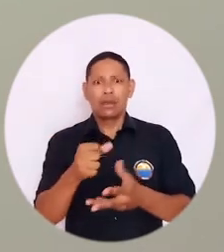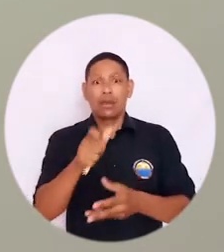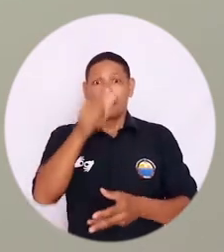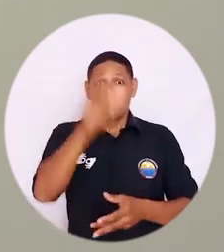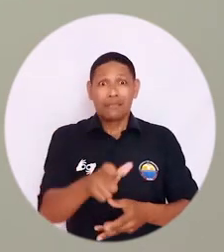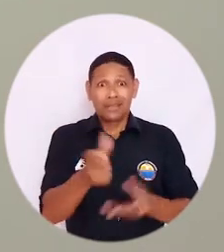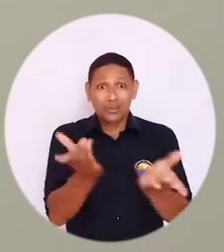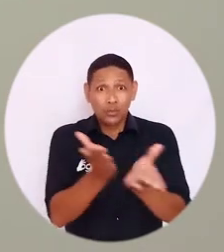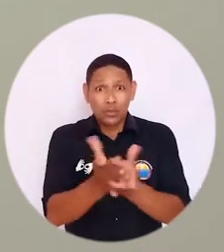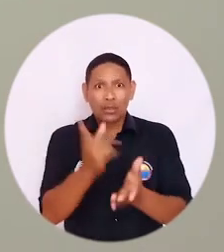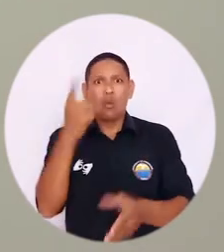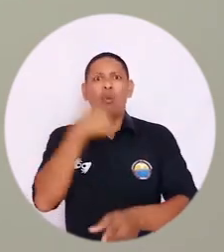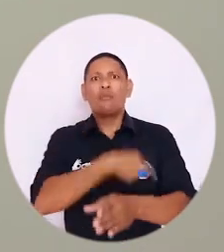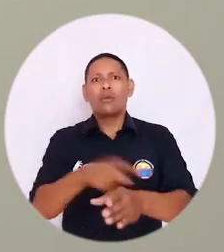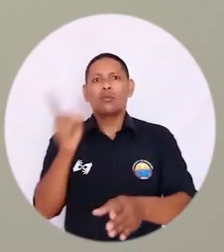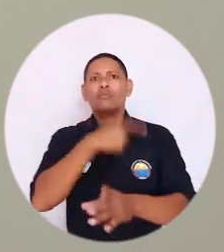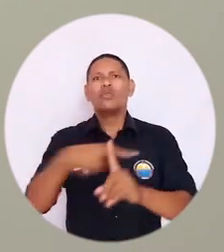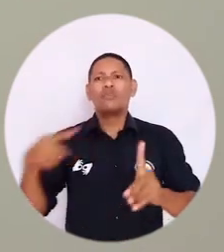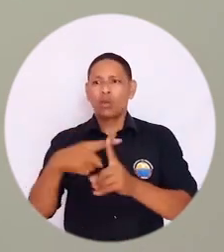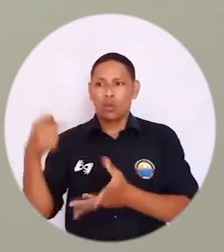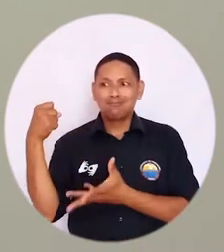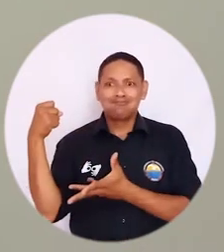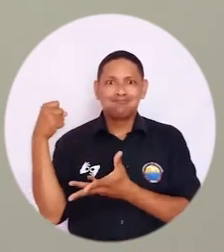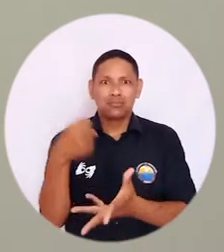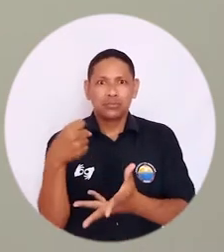cambio, donde aportan por cada estudiante